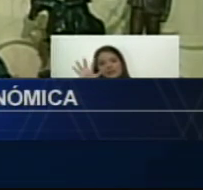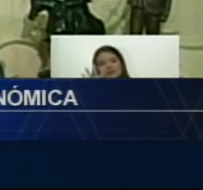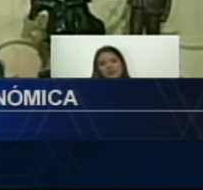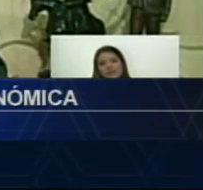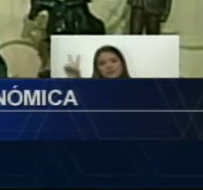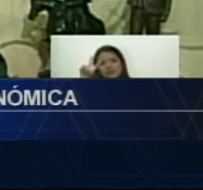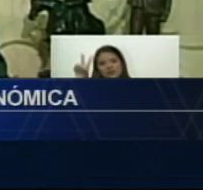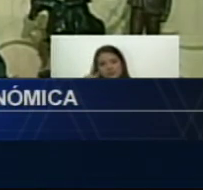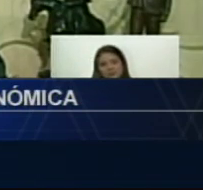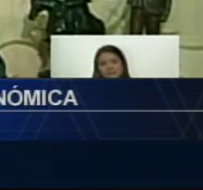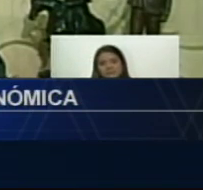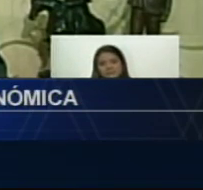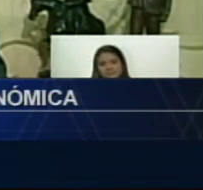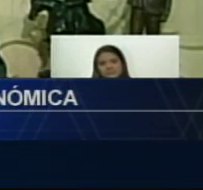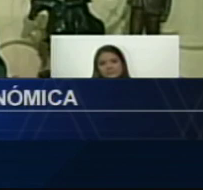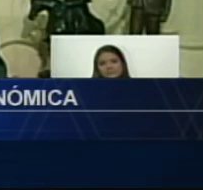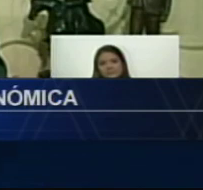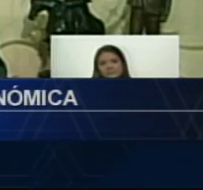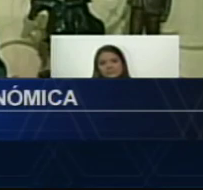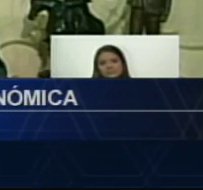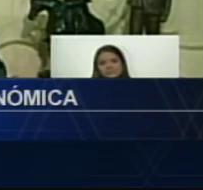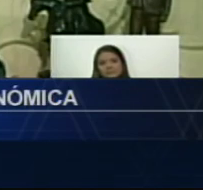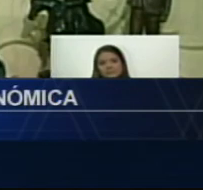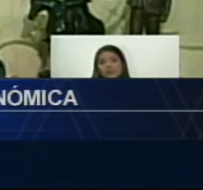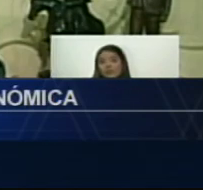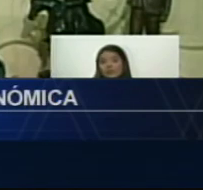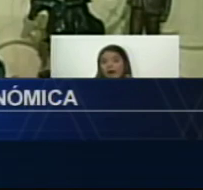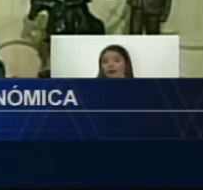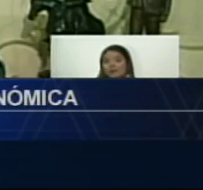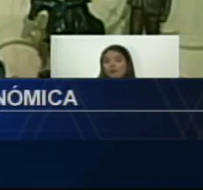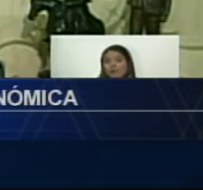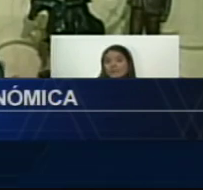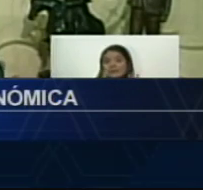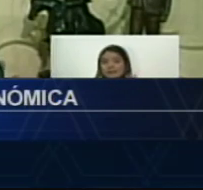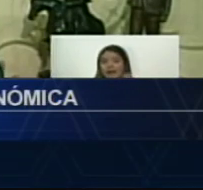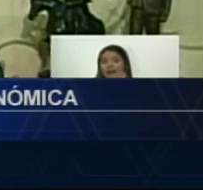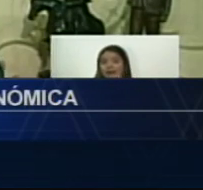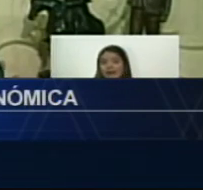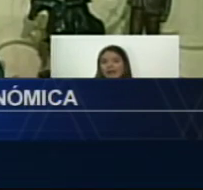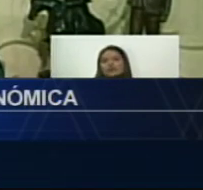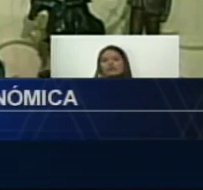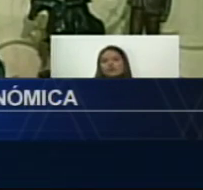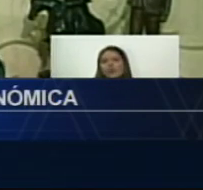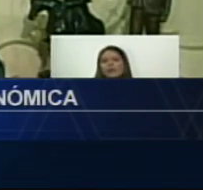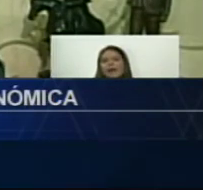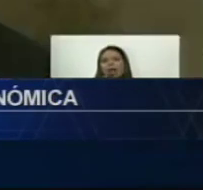de Venezuela, de conformidad con el artículo 26 de la Ley Orgánica sobre Estados de Sección.